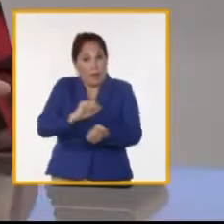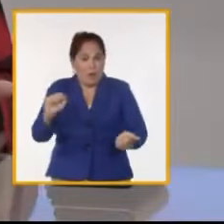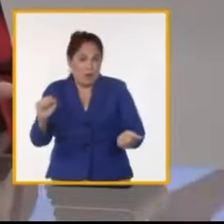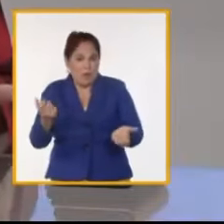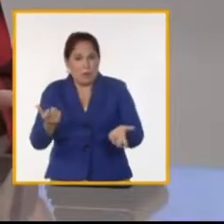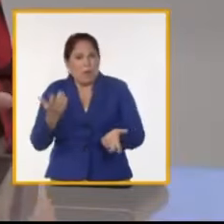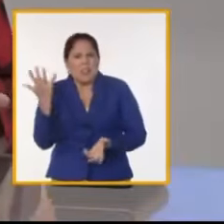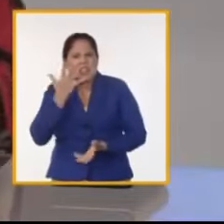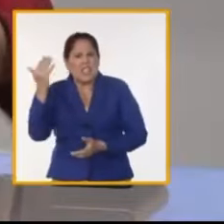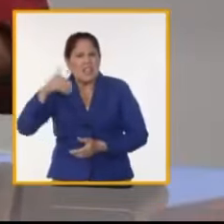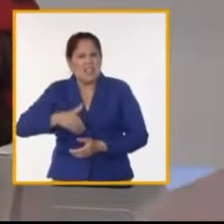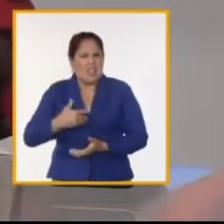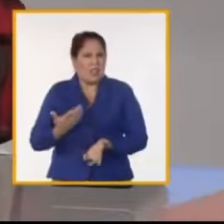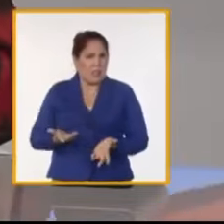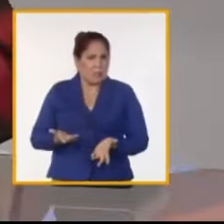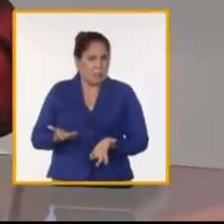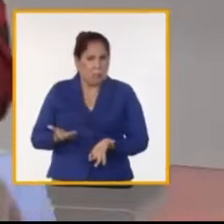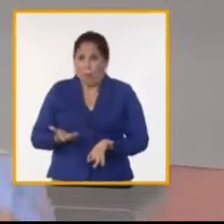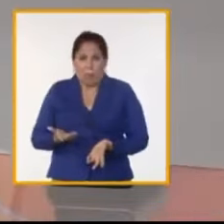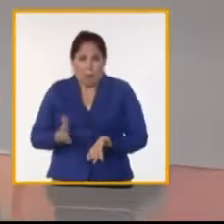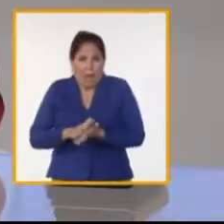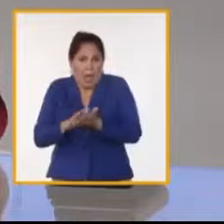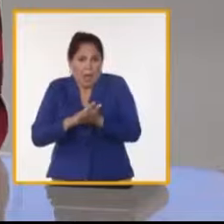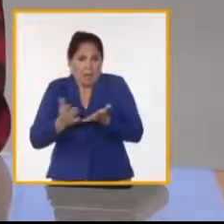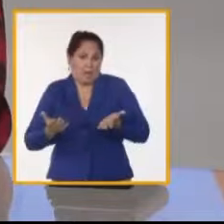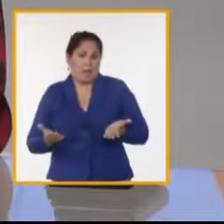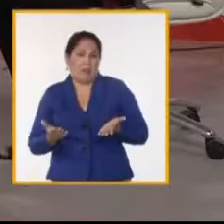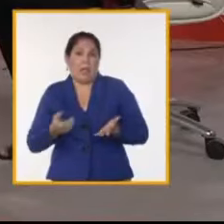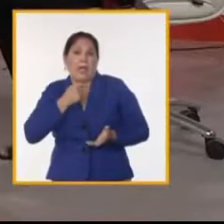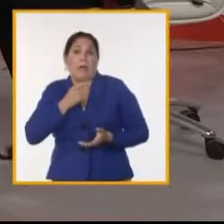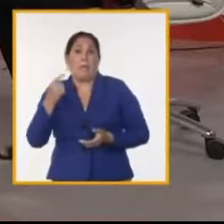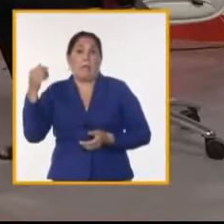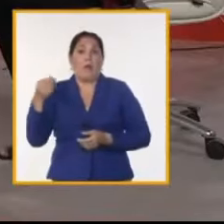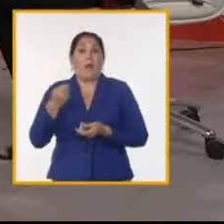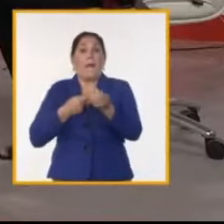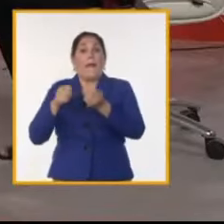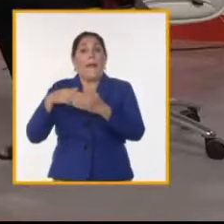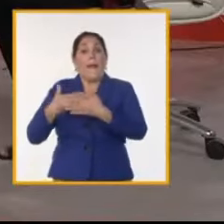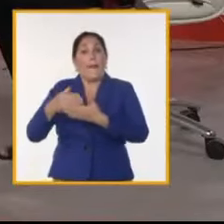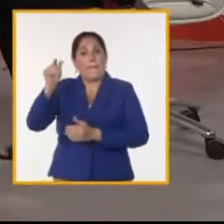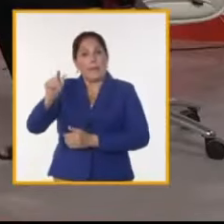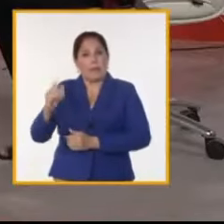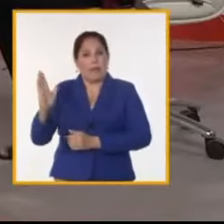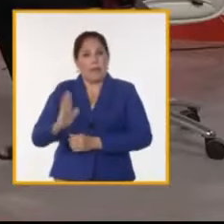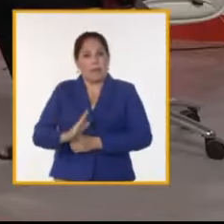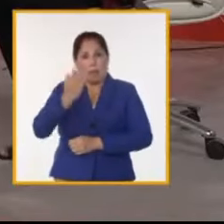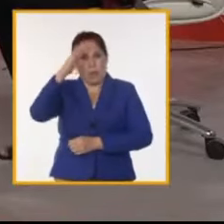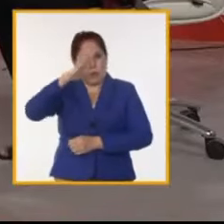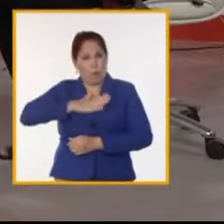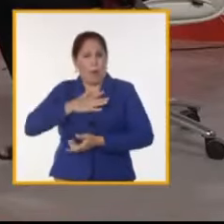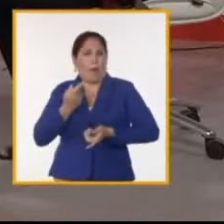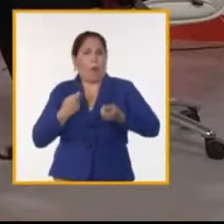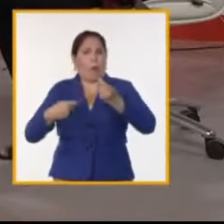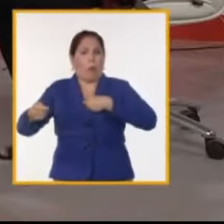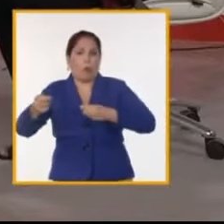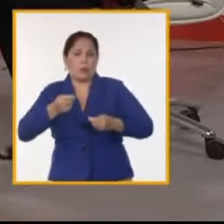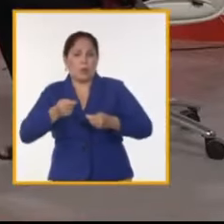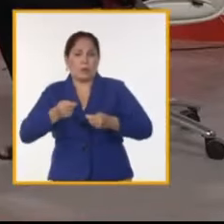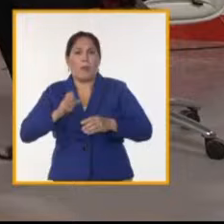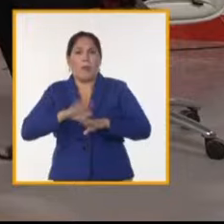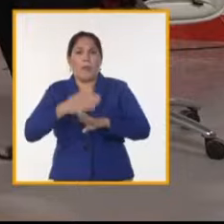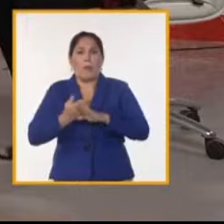hablar quién quiere venir a invertir a Cuba y someterse a una multa y que el actual presidente de Colombia se le ha se ha cansado